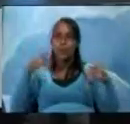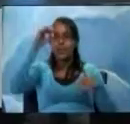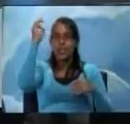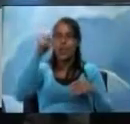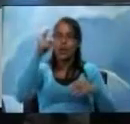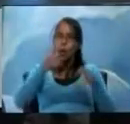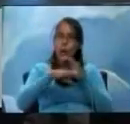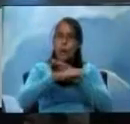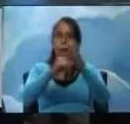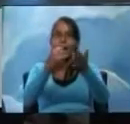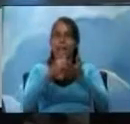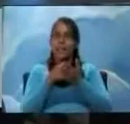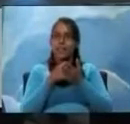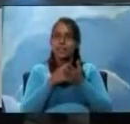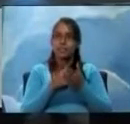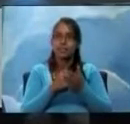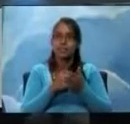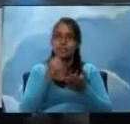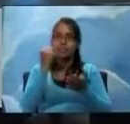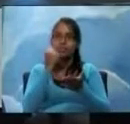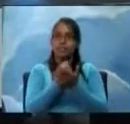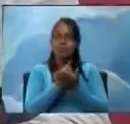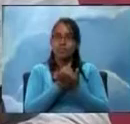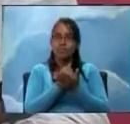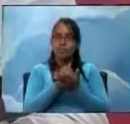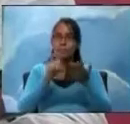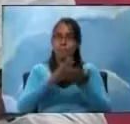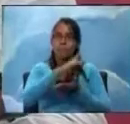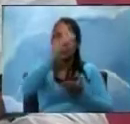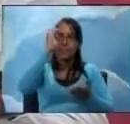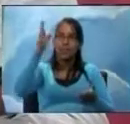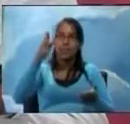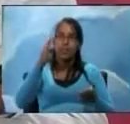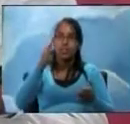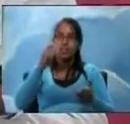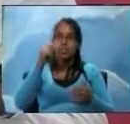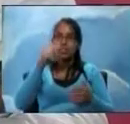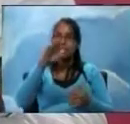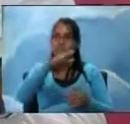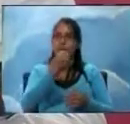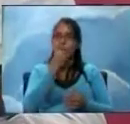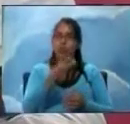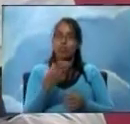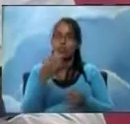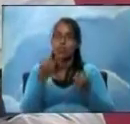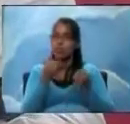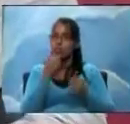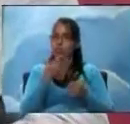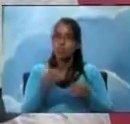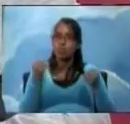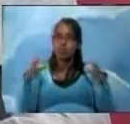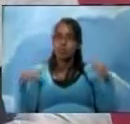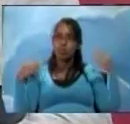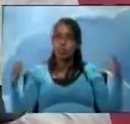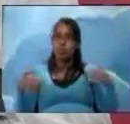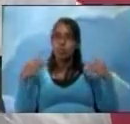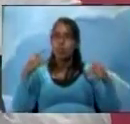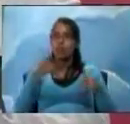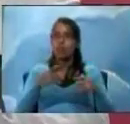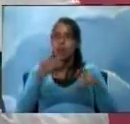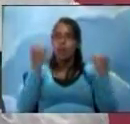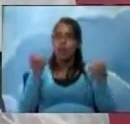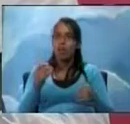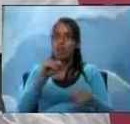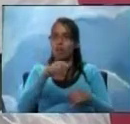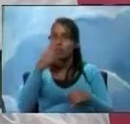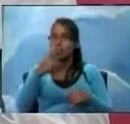que hoy va a ganar. Amén. Ya sonó la trompeta por allá, hermano. Gloria a Dios. Esto está bueno. Esto está muy bueno. Y mucho gozo y alegría.